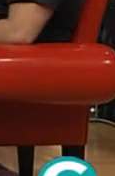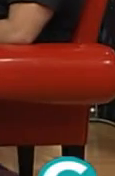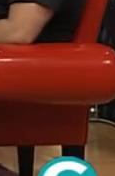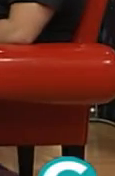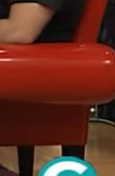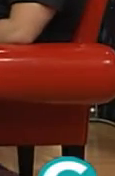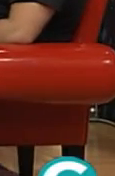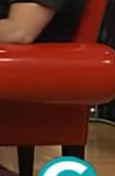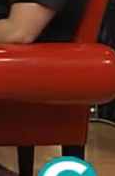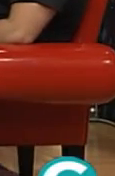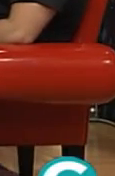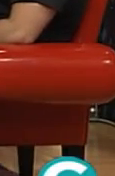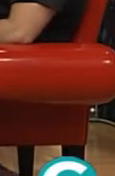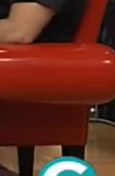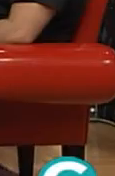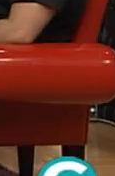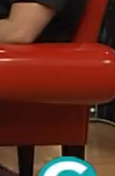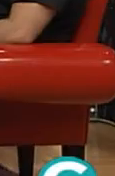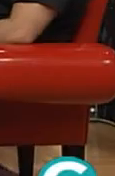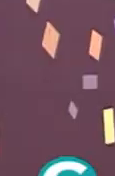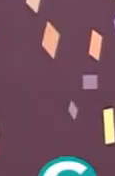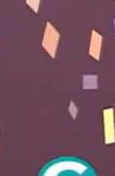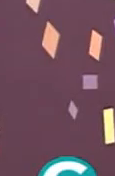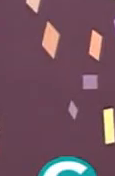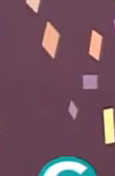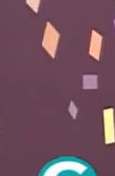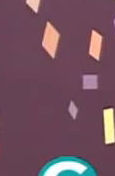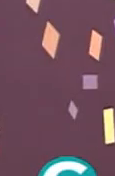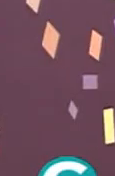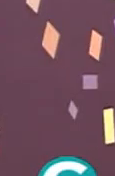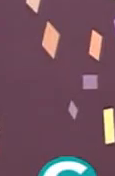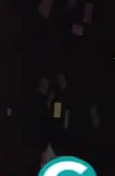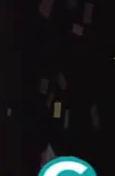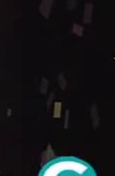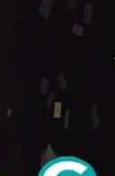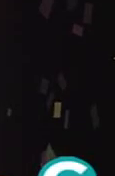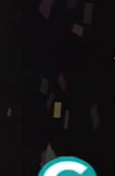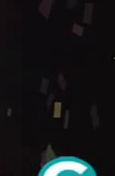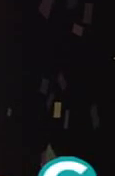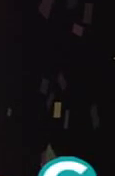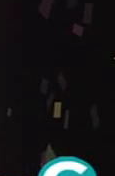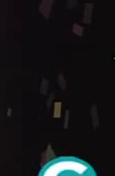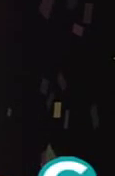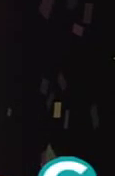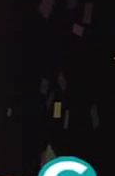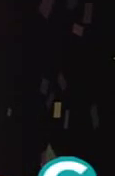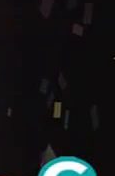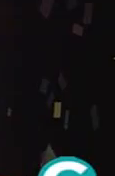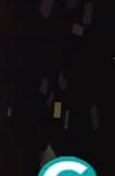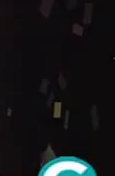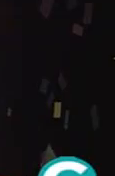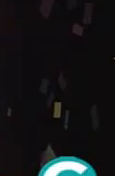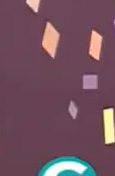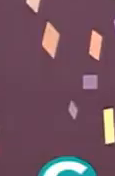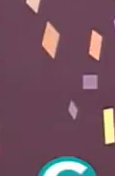Papa Frita? Sí, sí, sí. Bienvenido, Capitán. Ya me han puesto el nombre ahí, gaditano. Bueno, antes que